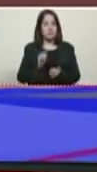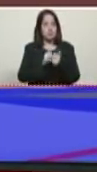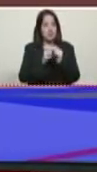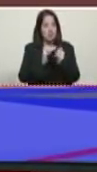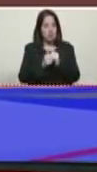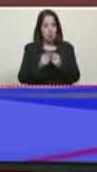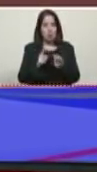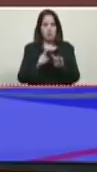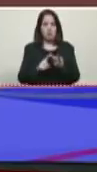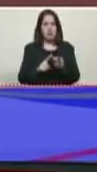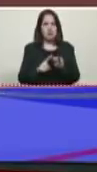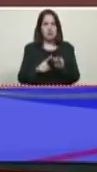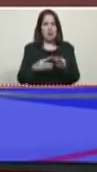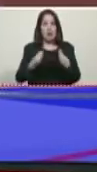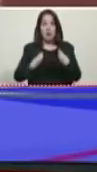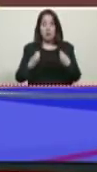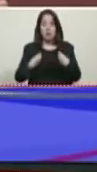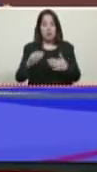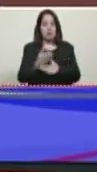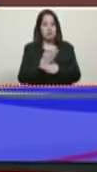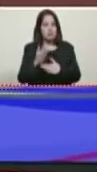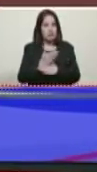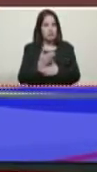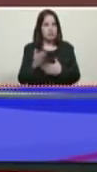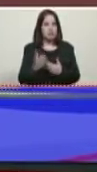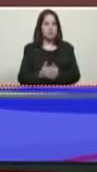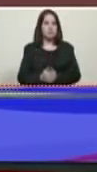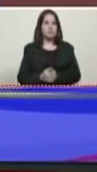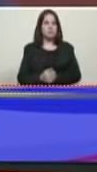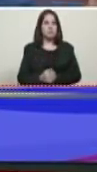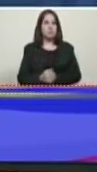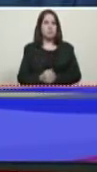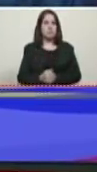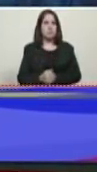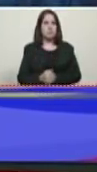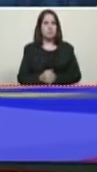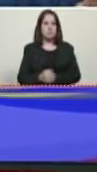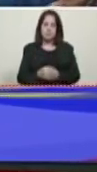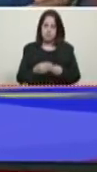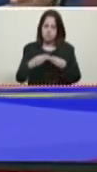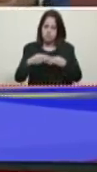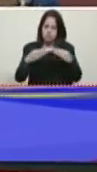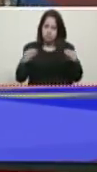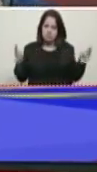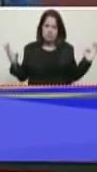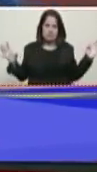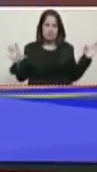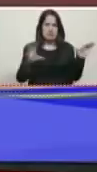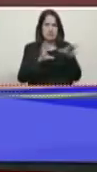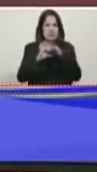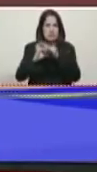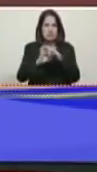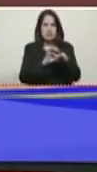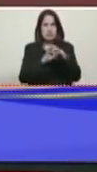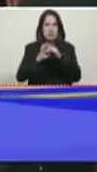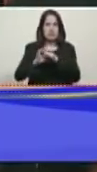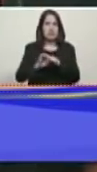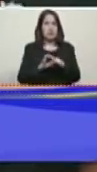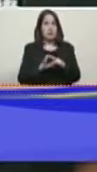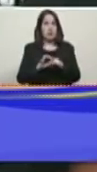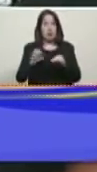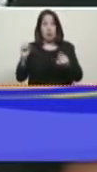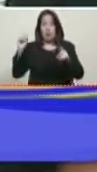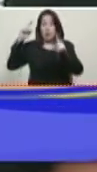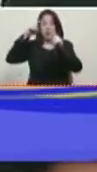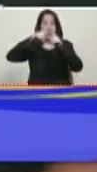convivencia la seguridad los servicios públicos van uniendo todo mira hacia un solo objetivo el